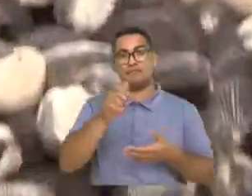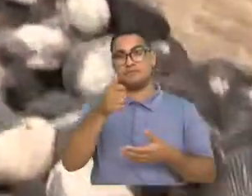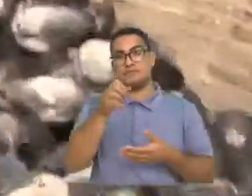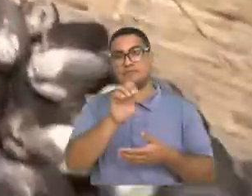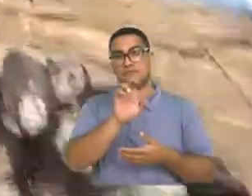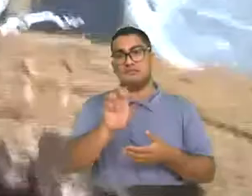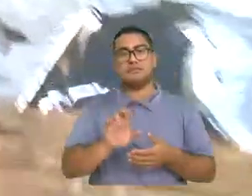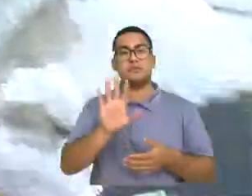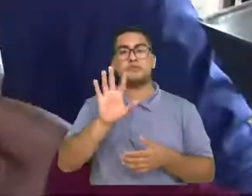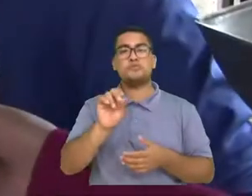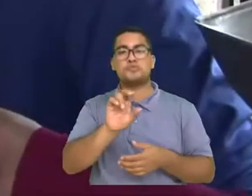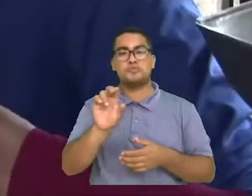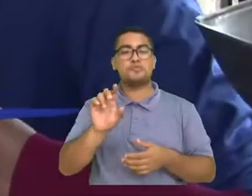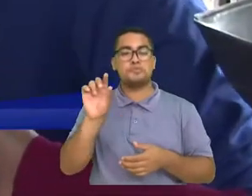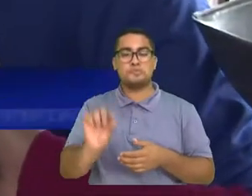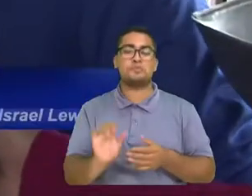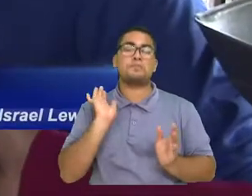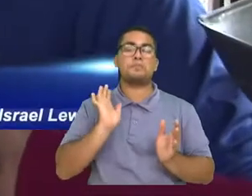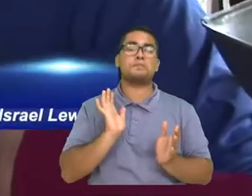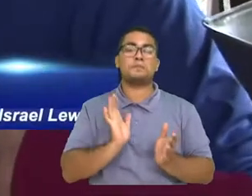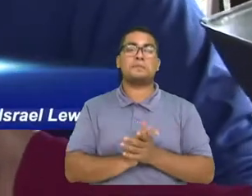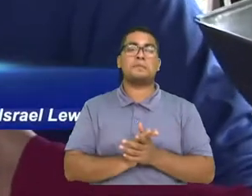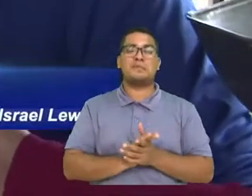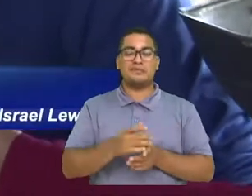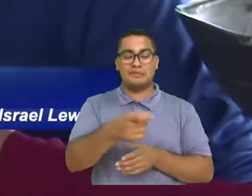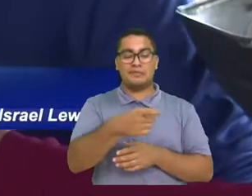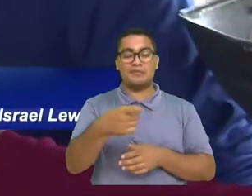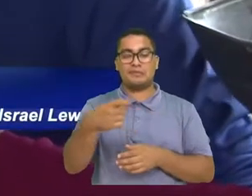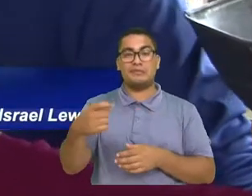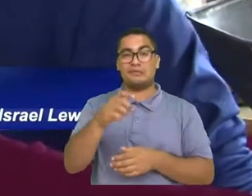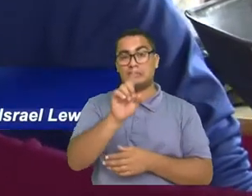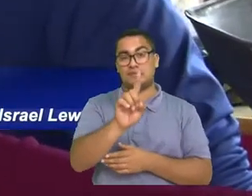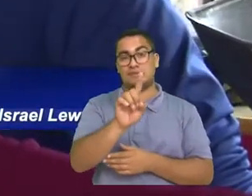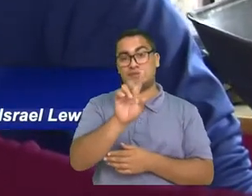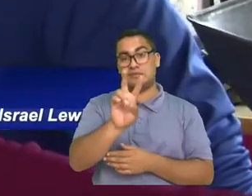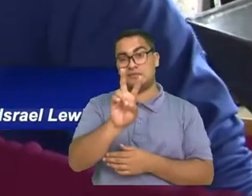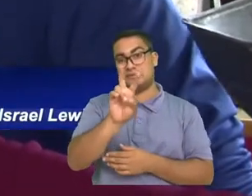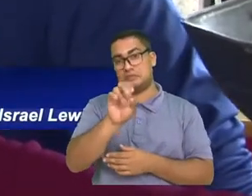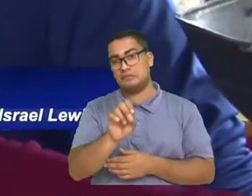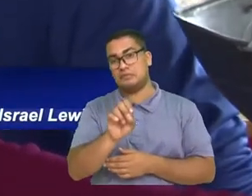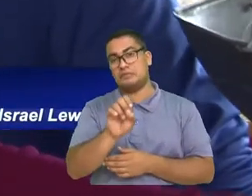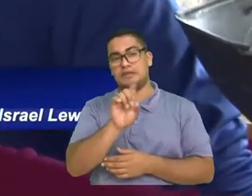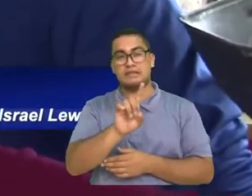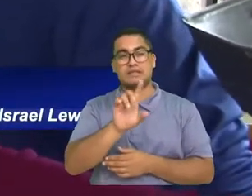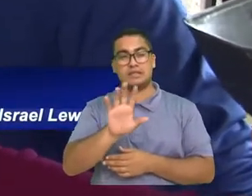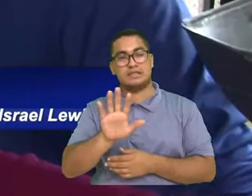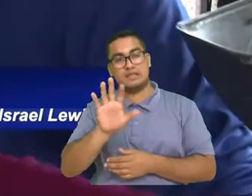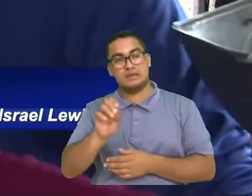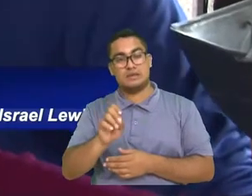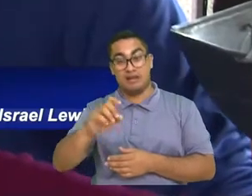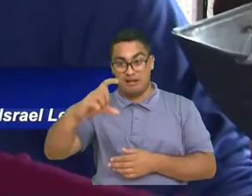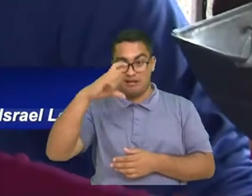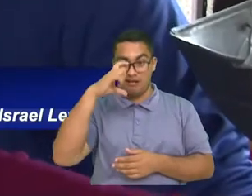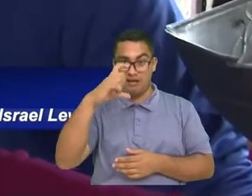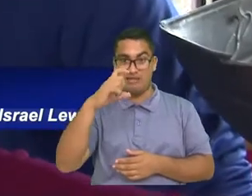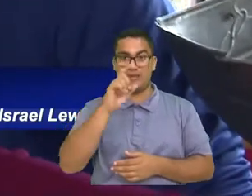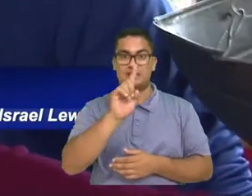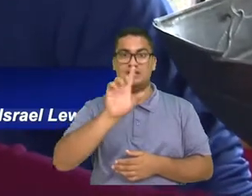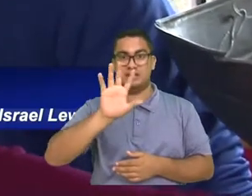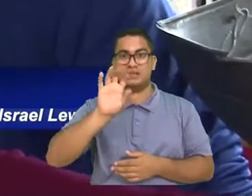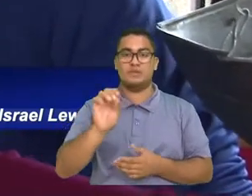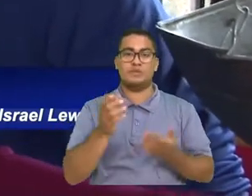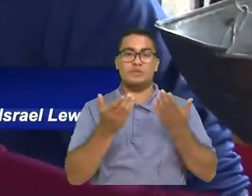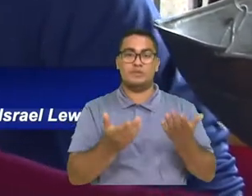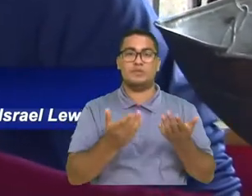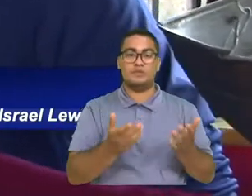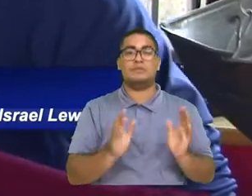vale 50 la libra. Los camarones sí, están de 120, de 150, al más grande vale 250 la libra, que son